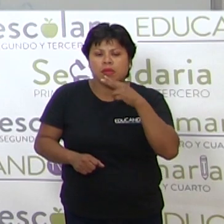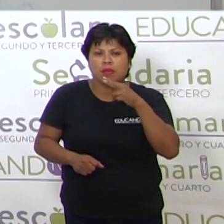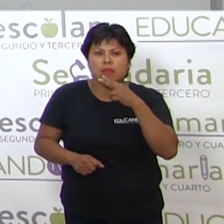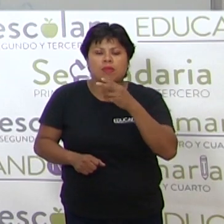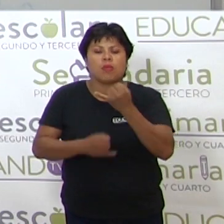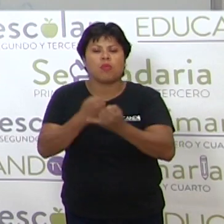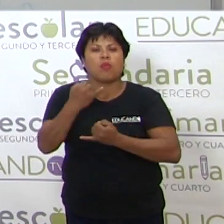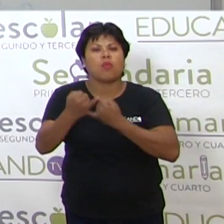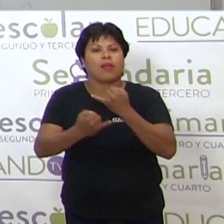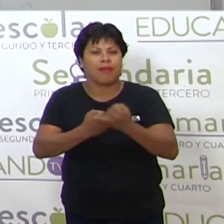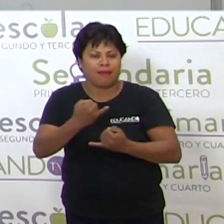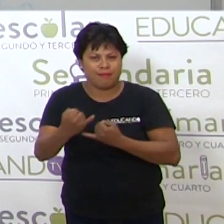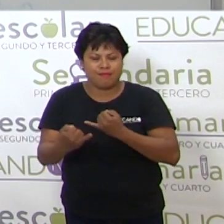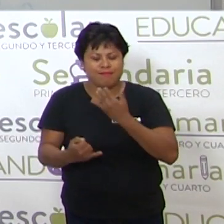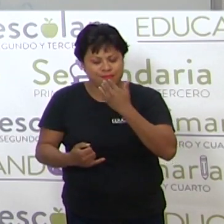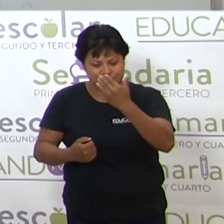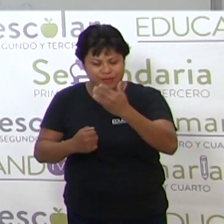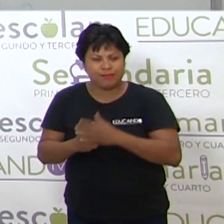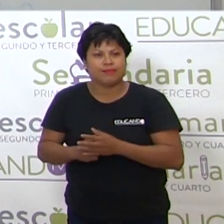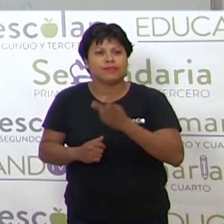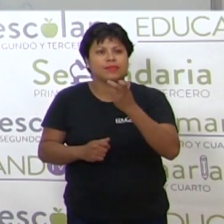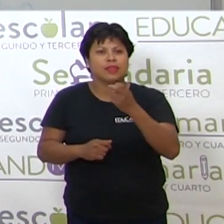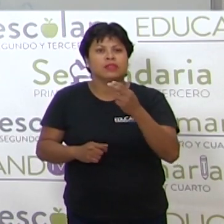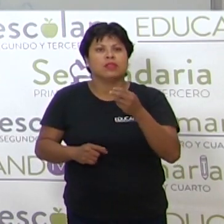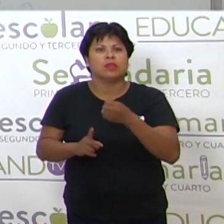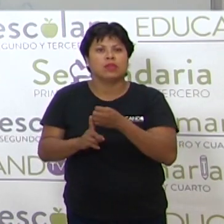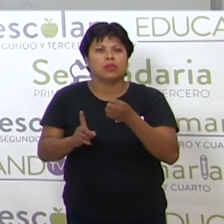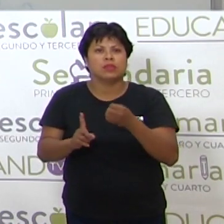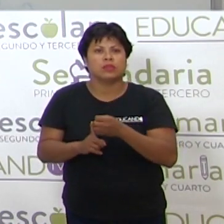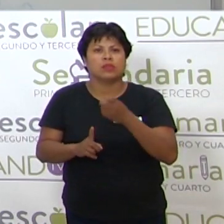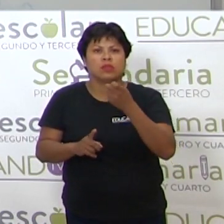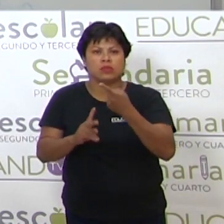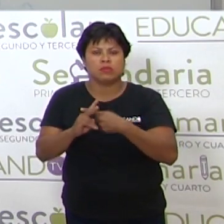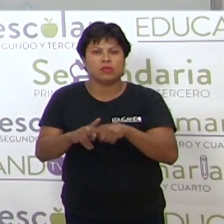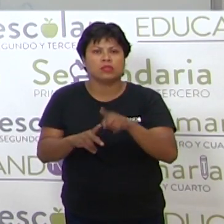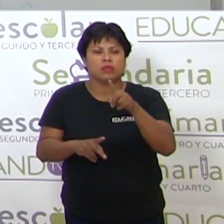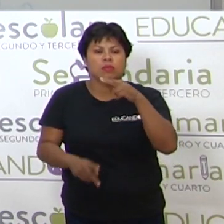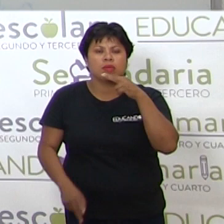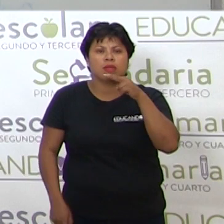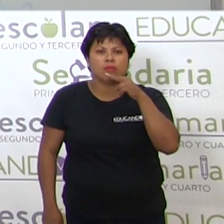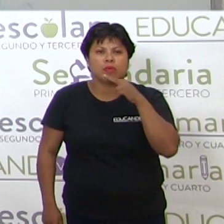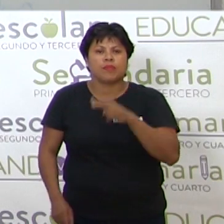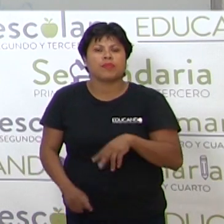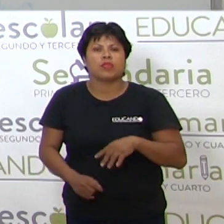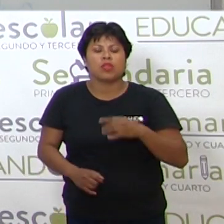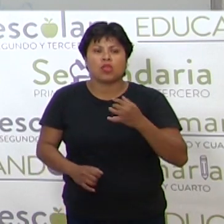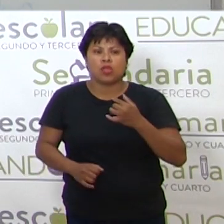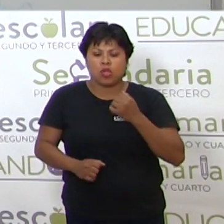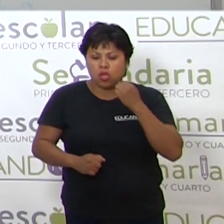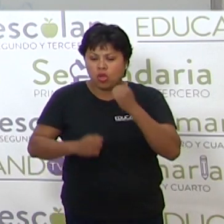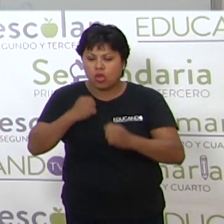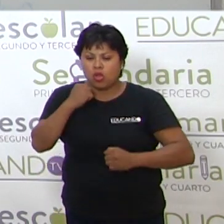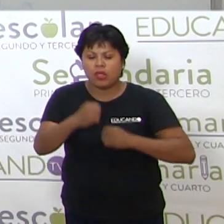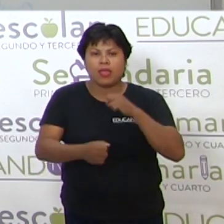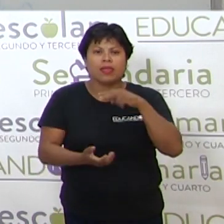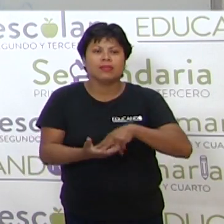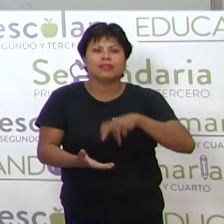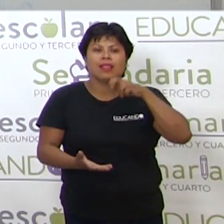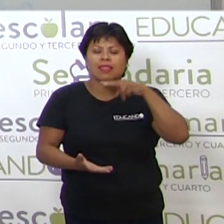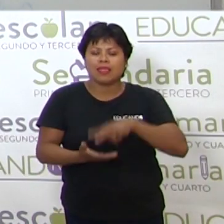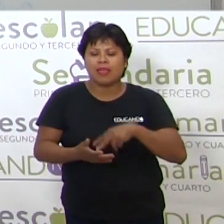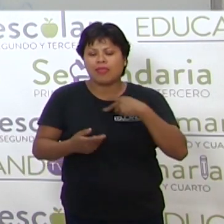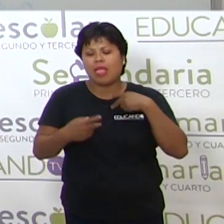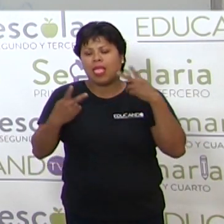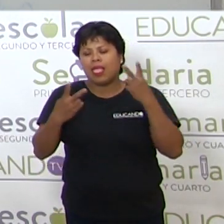jugué muy bien y esta oración inicia con el verbo corrí y salte hasta que quede